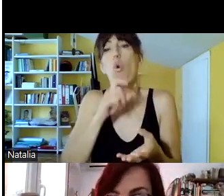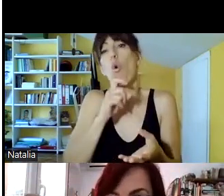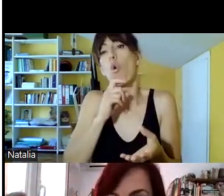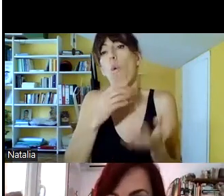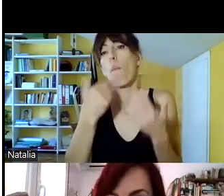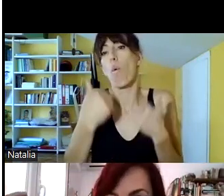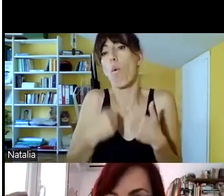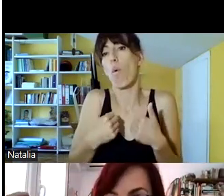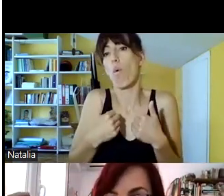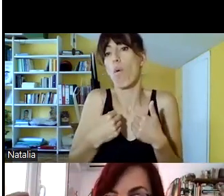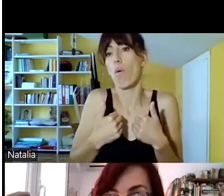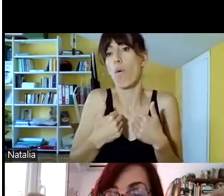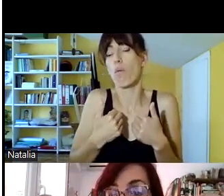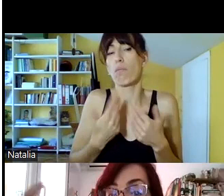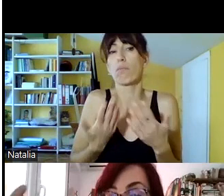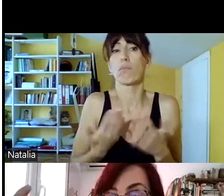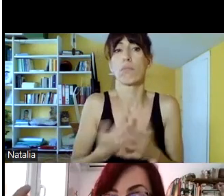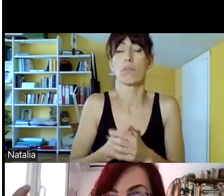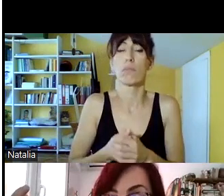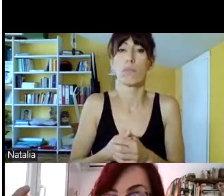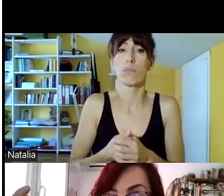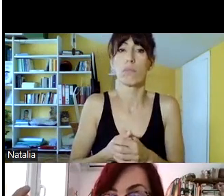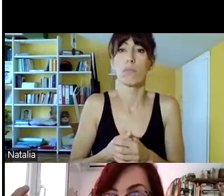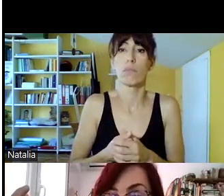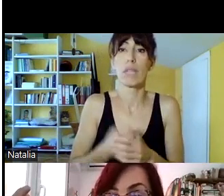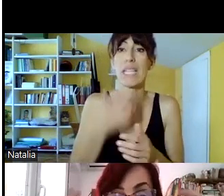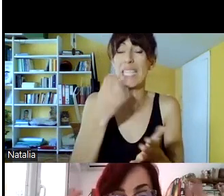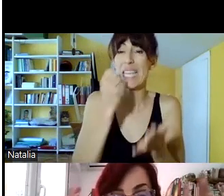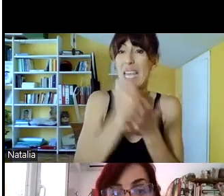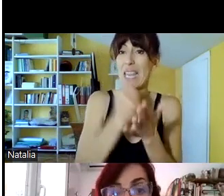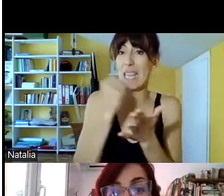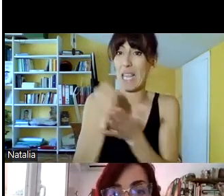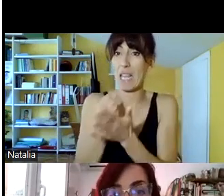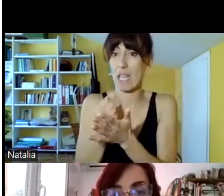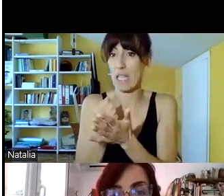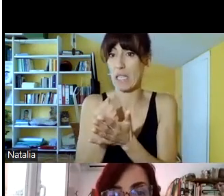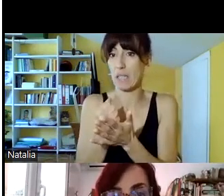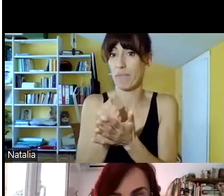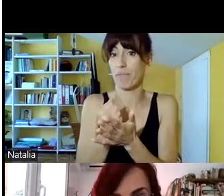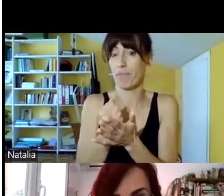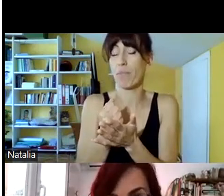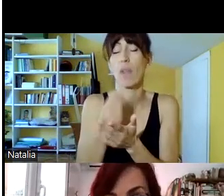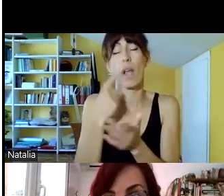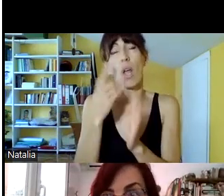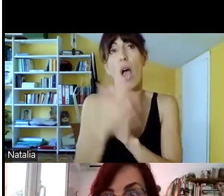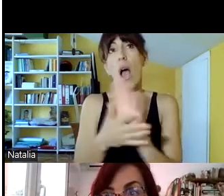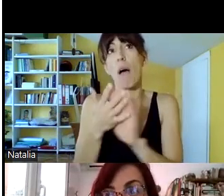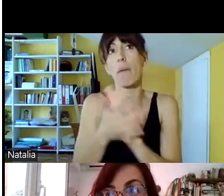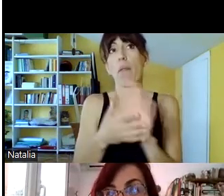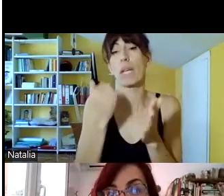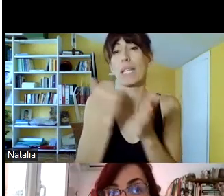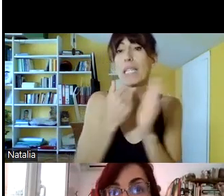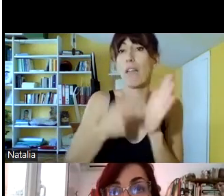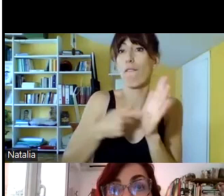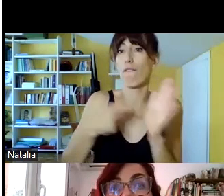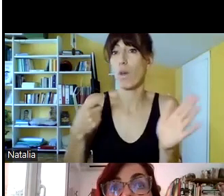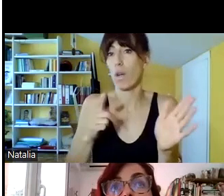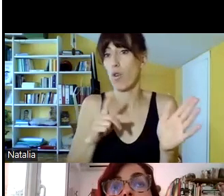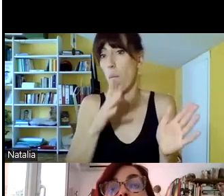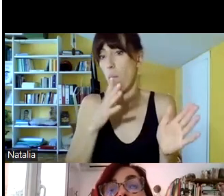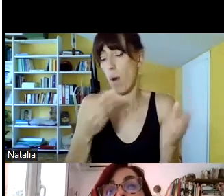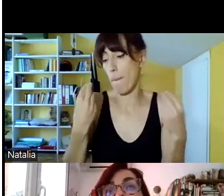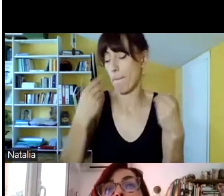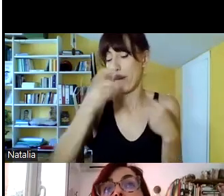de ese gradiente. Si se usan etiquetas, o sea, no estamos hablando de desterrar las etiquetas, porque las personas viven en